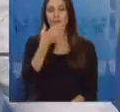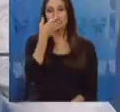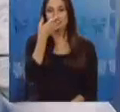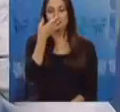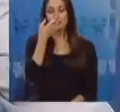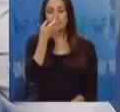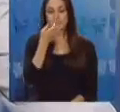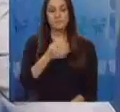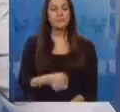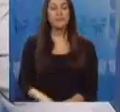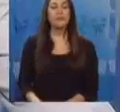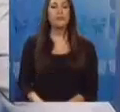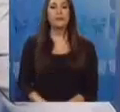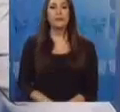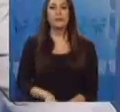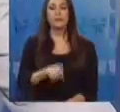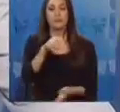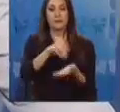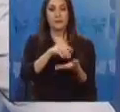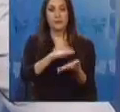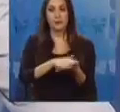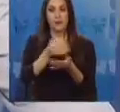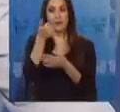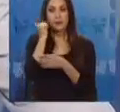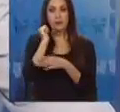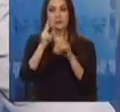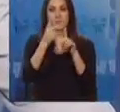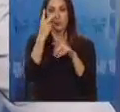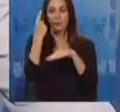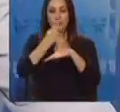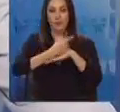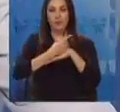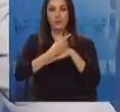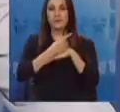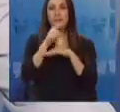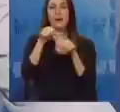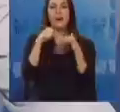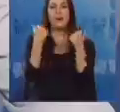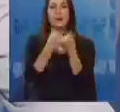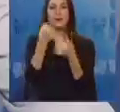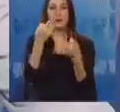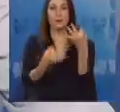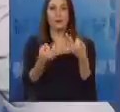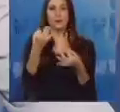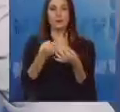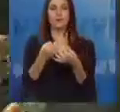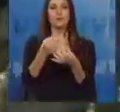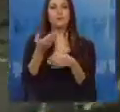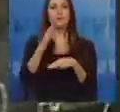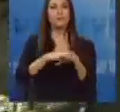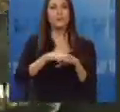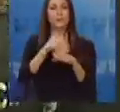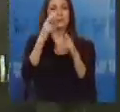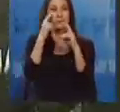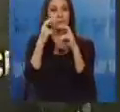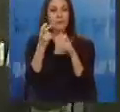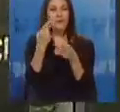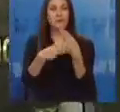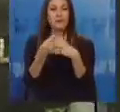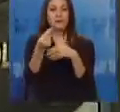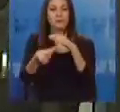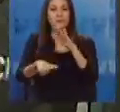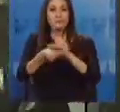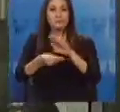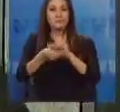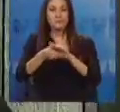En la Corte Nacional de Justicia se instaló ayer por segundo día consecutivo la audiencia de juicio del caso Estrella Dorada, que investiga la venta de pases